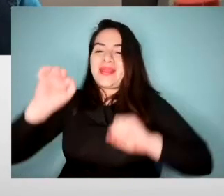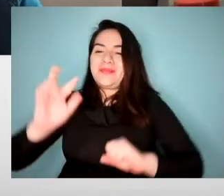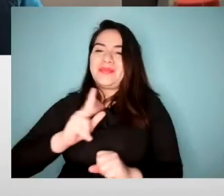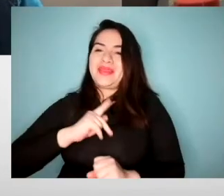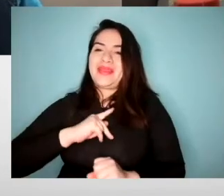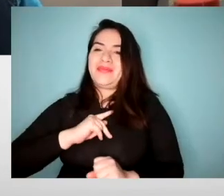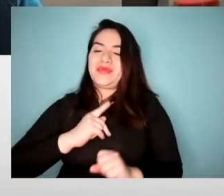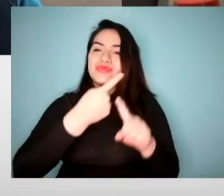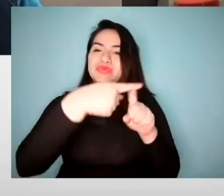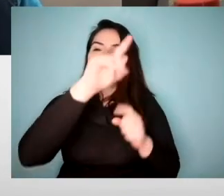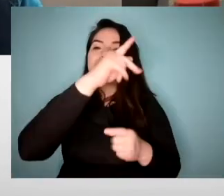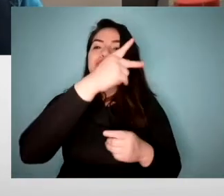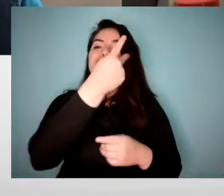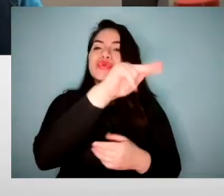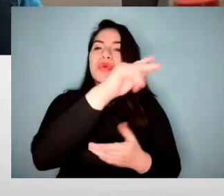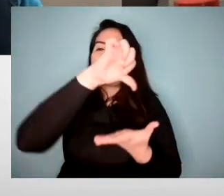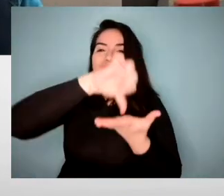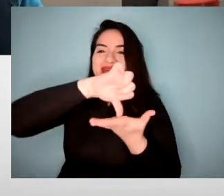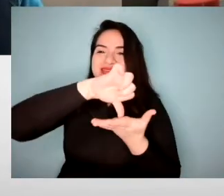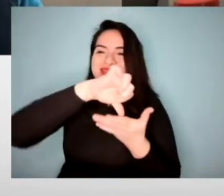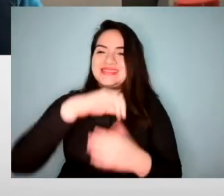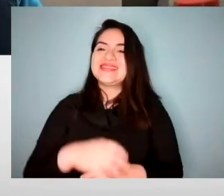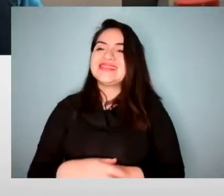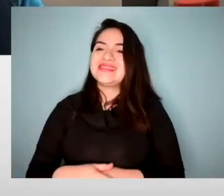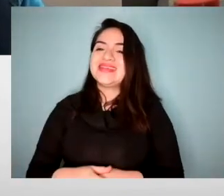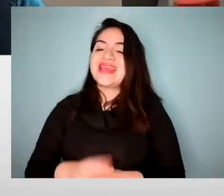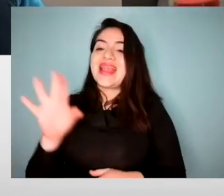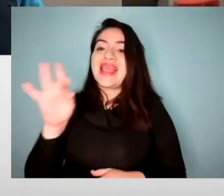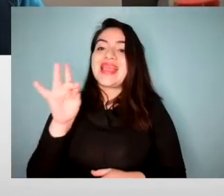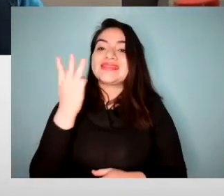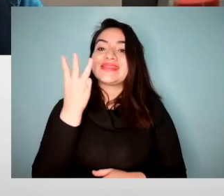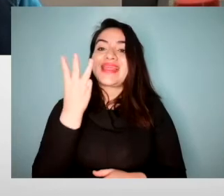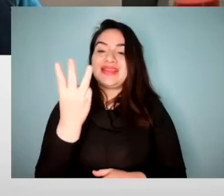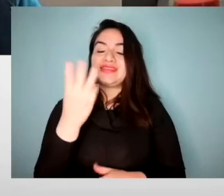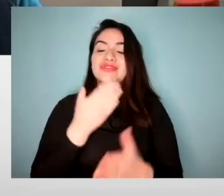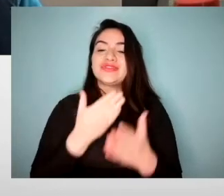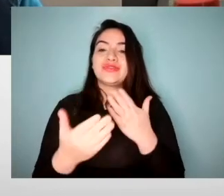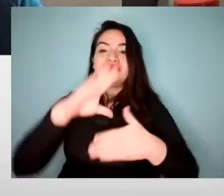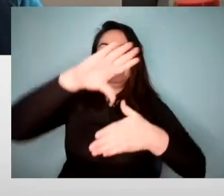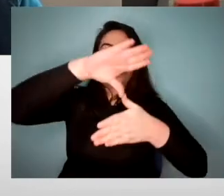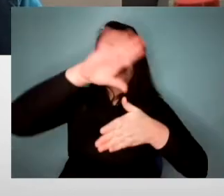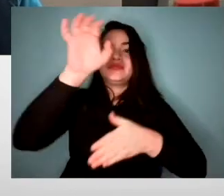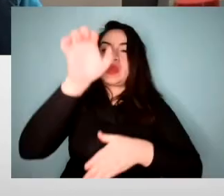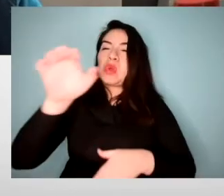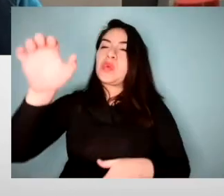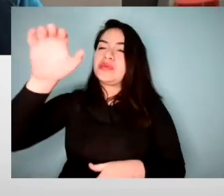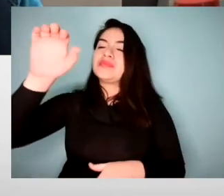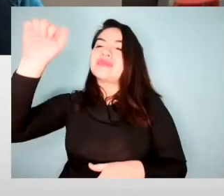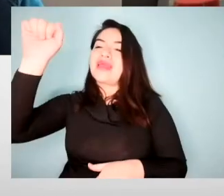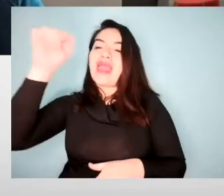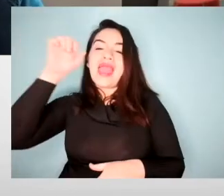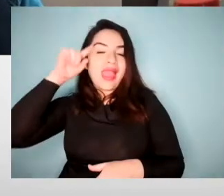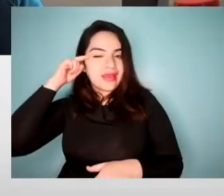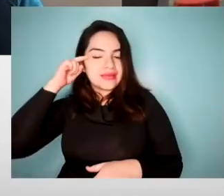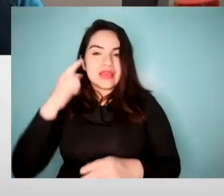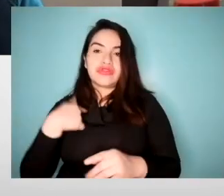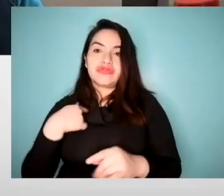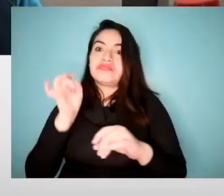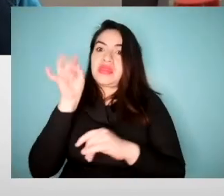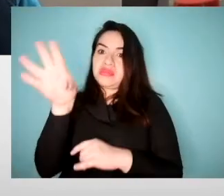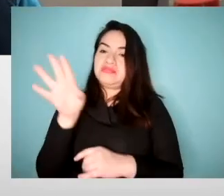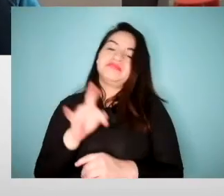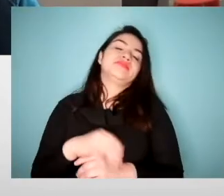países y iban a elegir a 3 por continente. Y bueno, yo envié mi currículum, hubieron 115